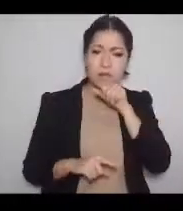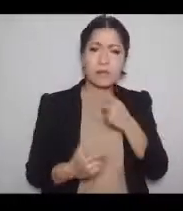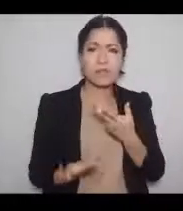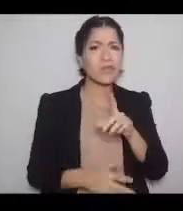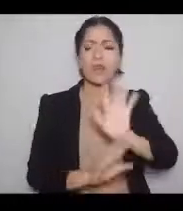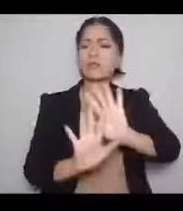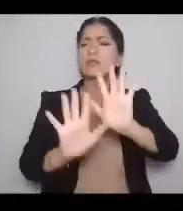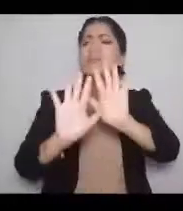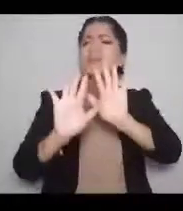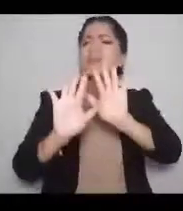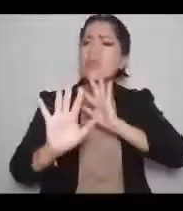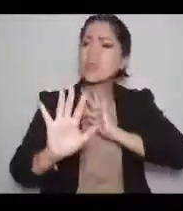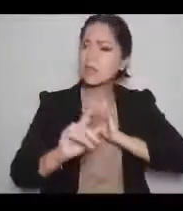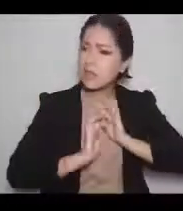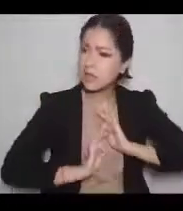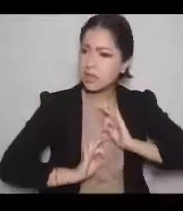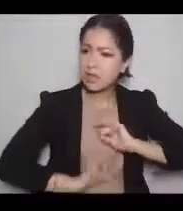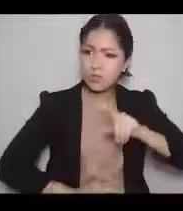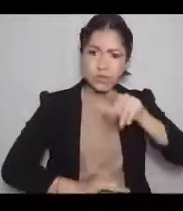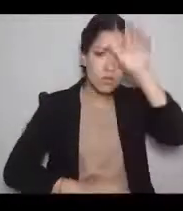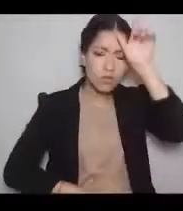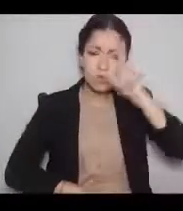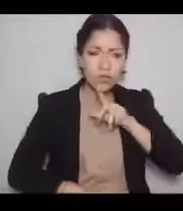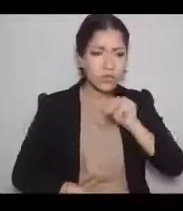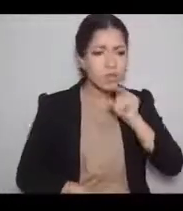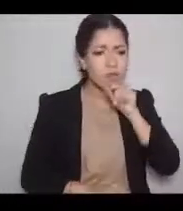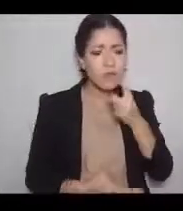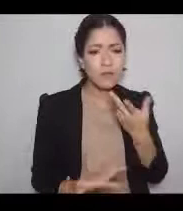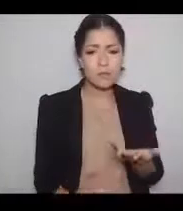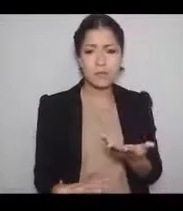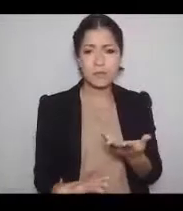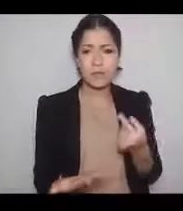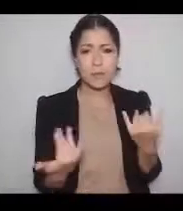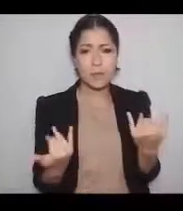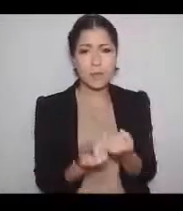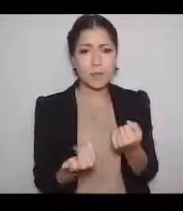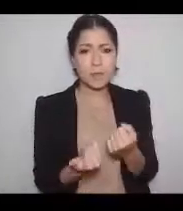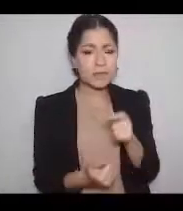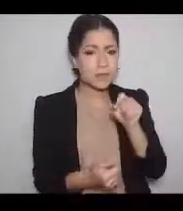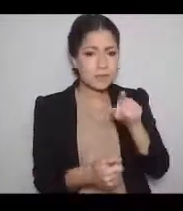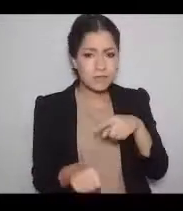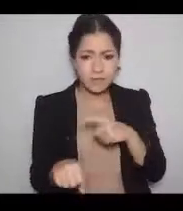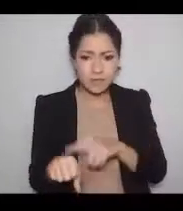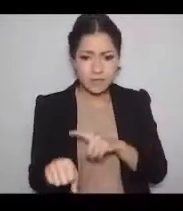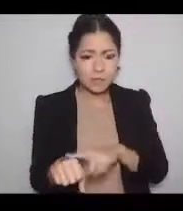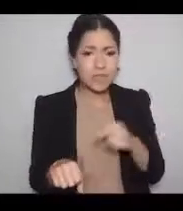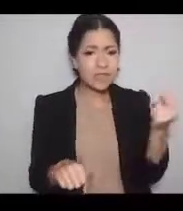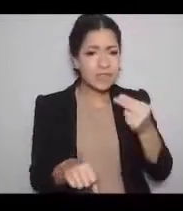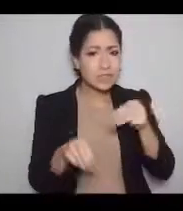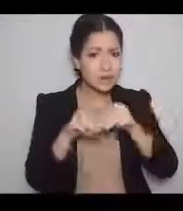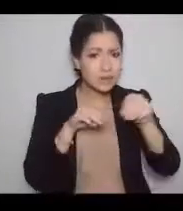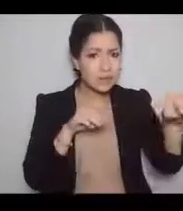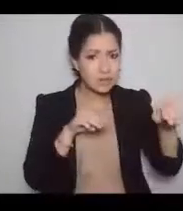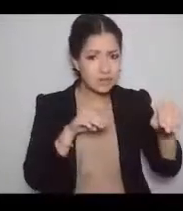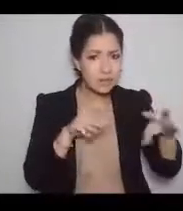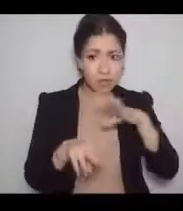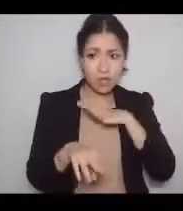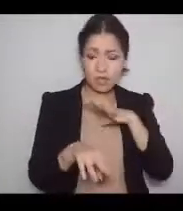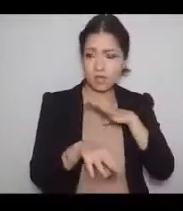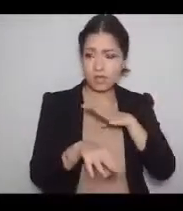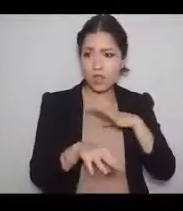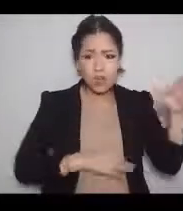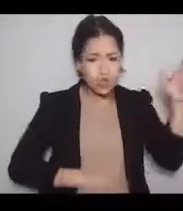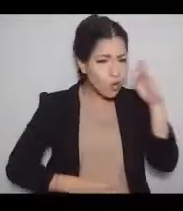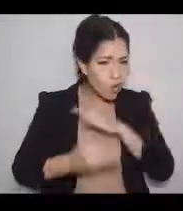crezcas, Kepler, confío en ti. Somos como tus relojes, no damos la hora al mismo tiempo. Necesito tus mediciones. ¡Las tienes! ¡Todas